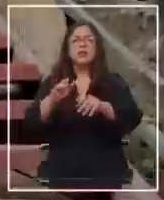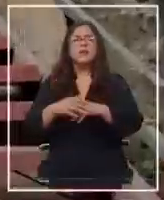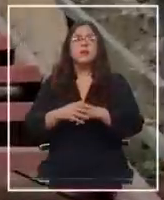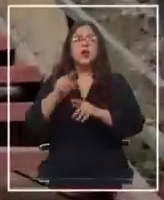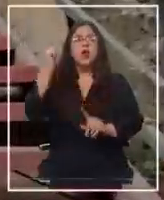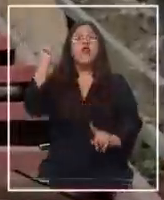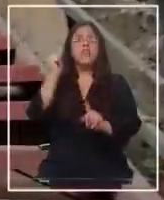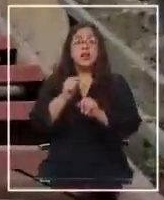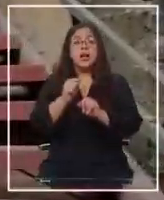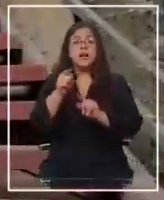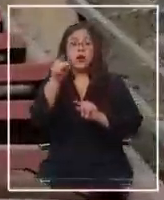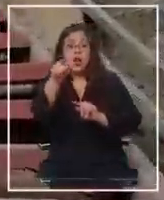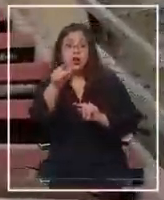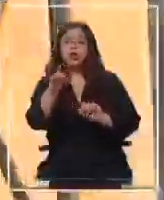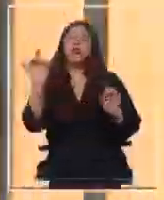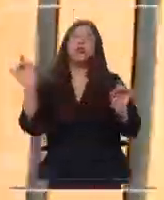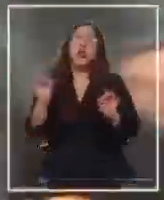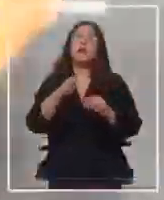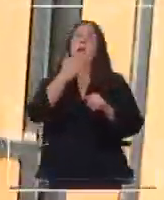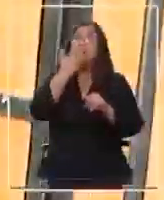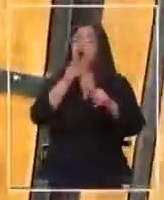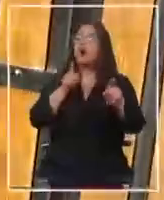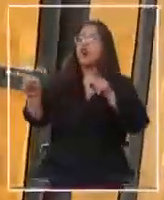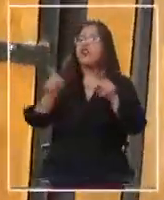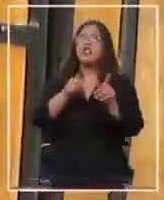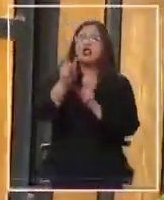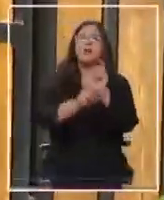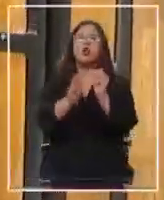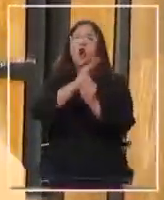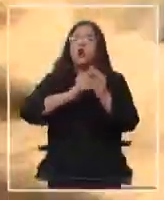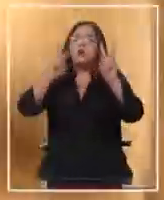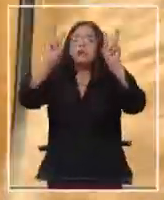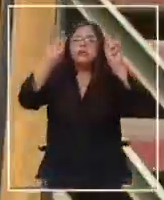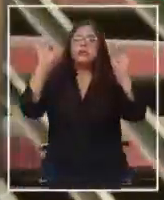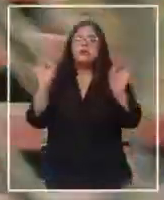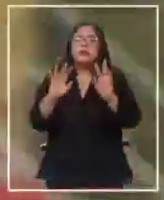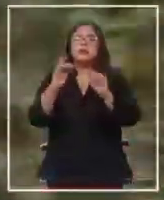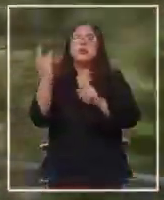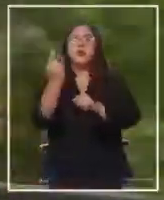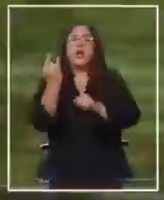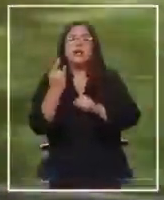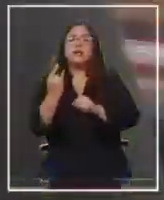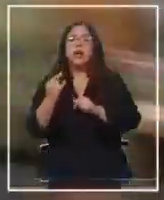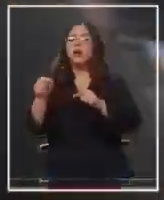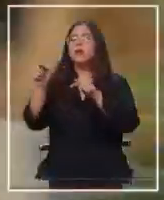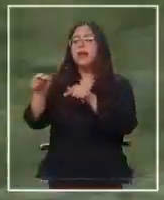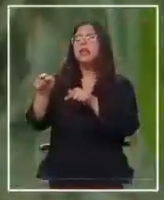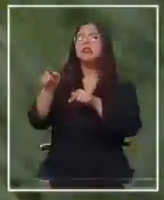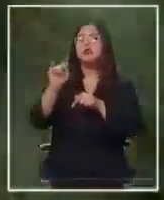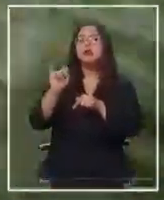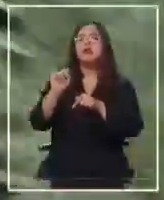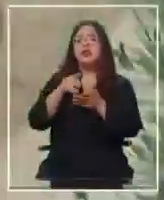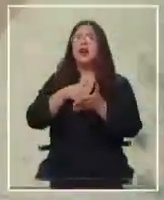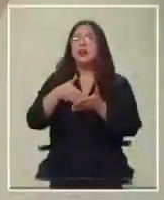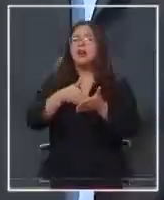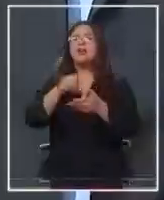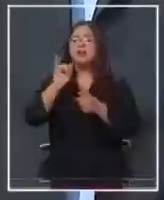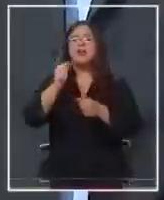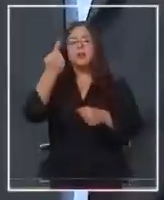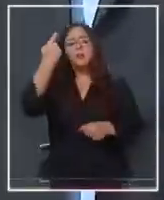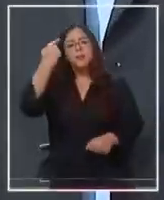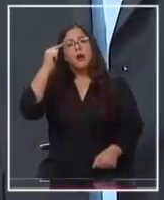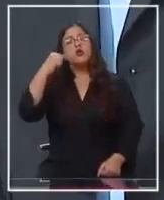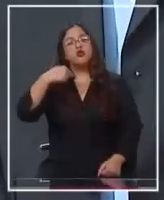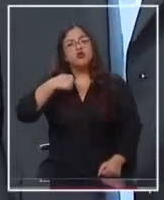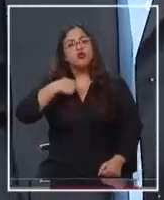La idea, aseguran, es mejorar la coordinación vecinal en caso de una emergencia. Esa parte sí, a veces está débil, pero yo también creo